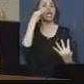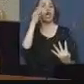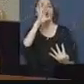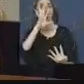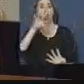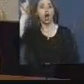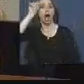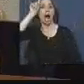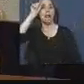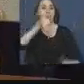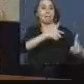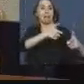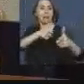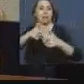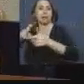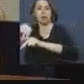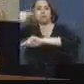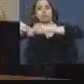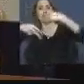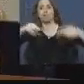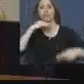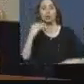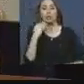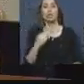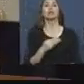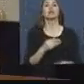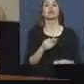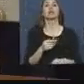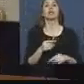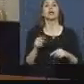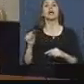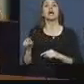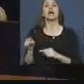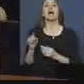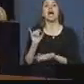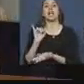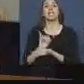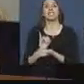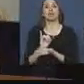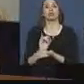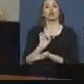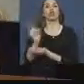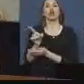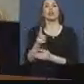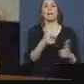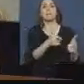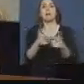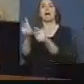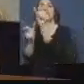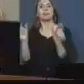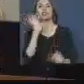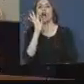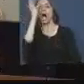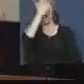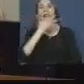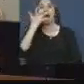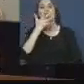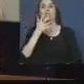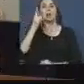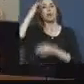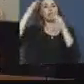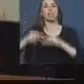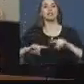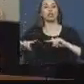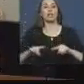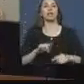en Alemania, sino también existieron las matanzas administrativas en África. Además, en nuestro continente se vivió el